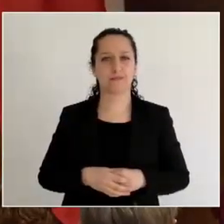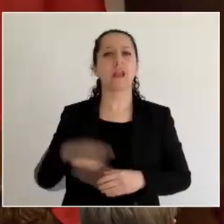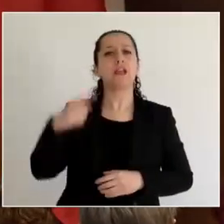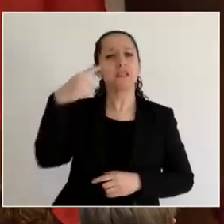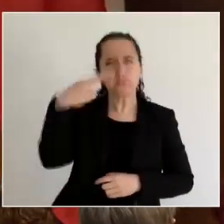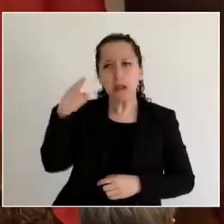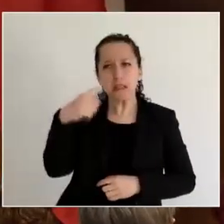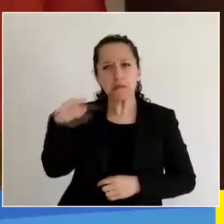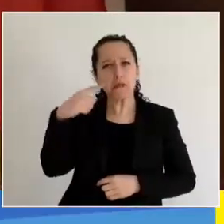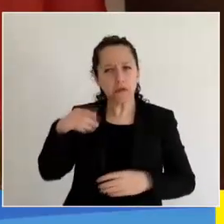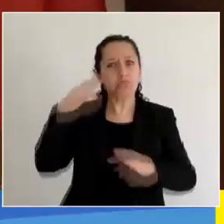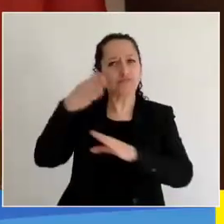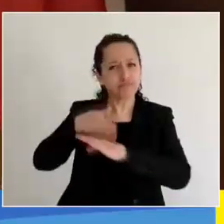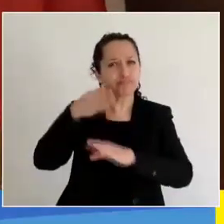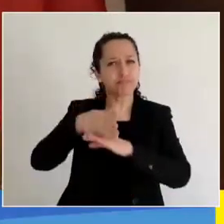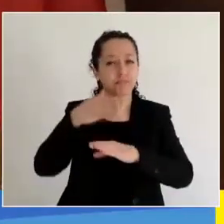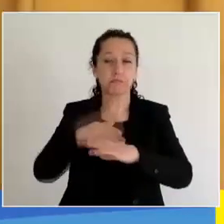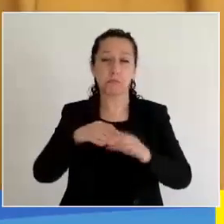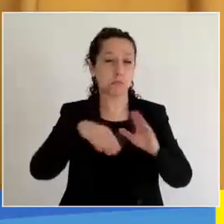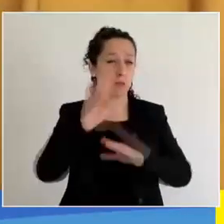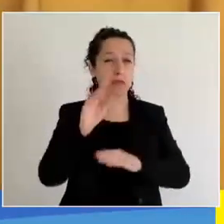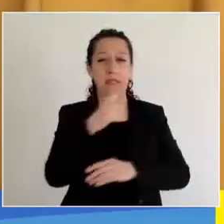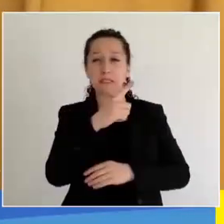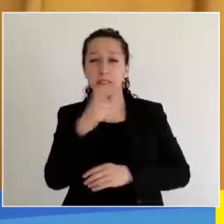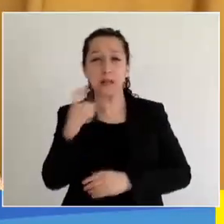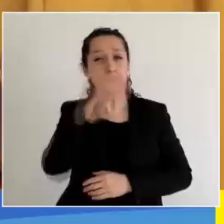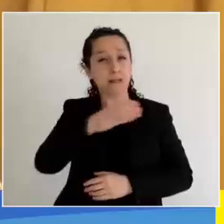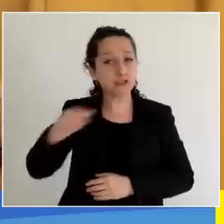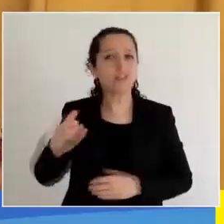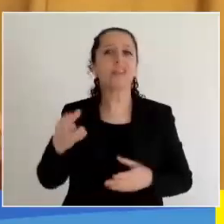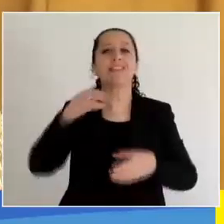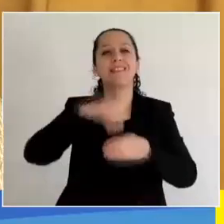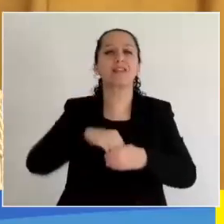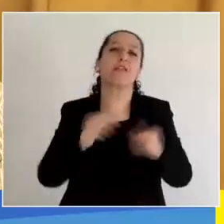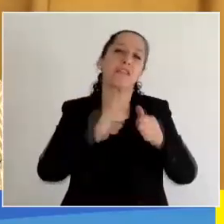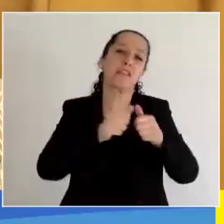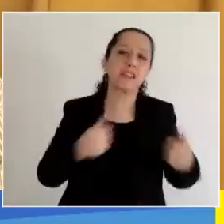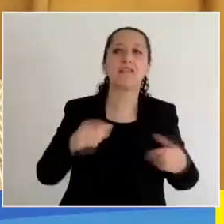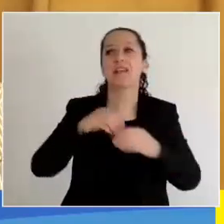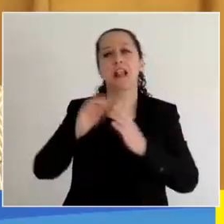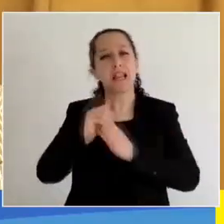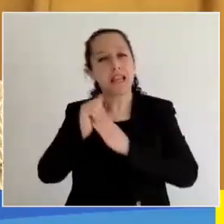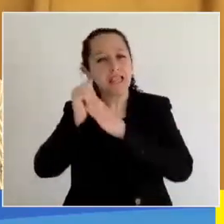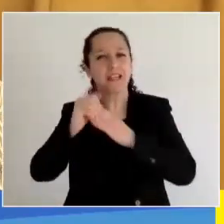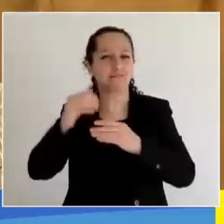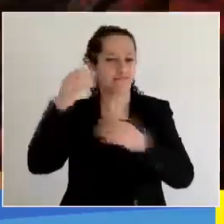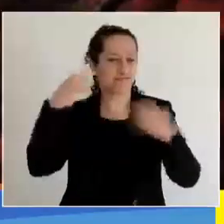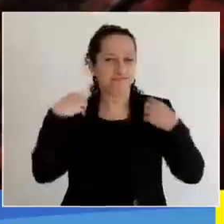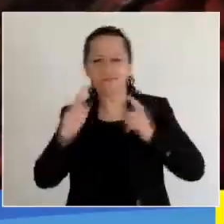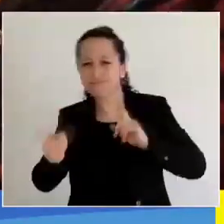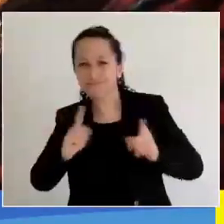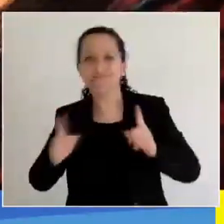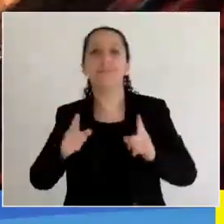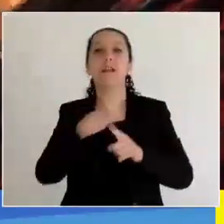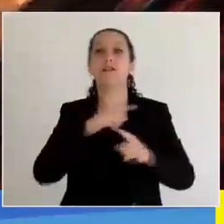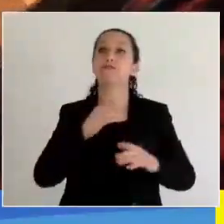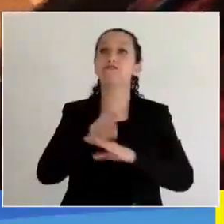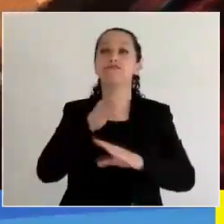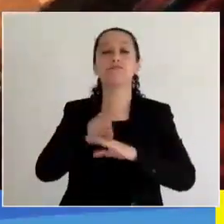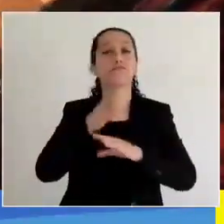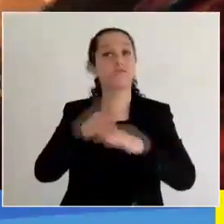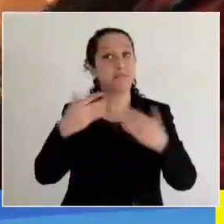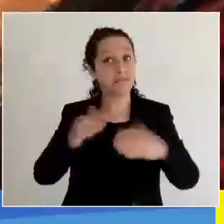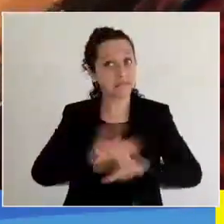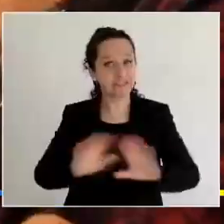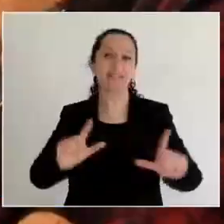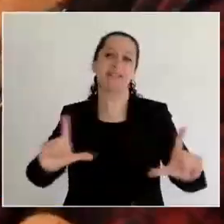Tras varias semanas de capacitación, más de 100 líderes y lideresas comunitarias de Concepción recibieron sus certificados por participar en el